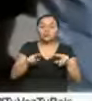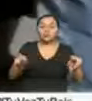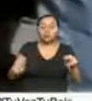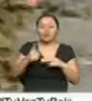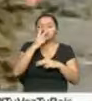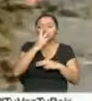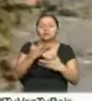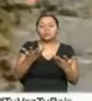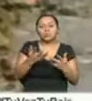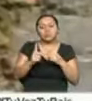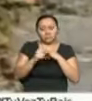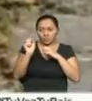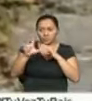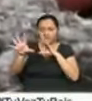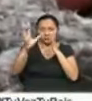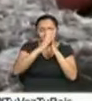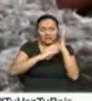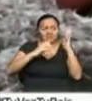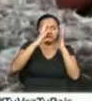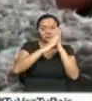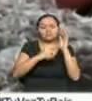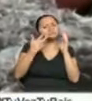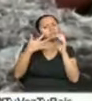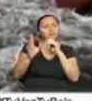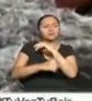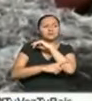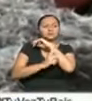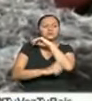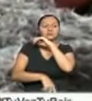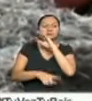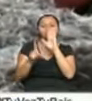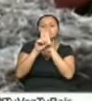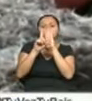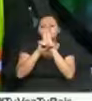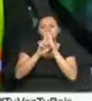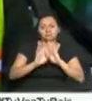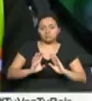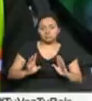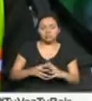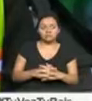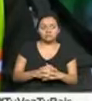consigo sanciones, de acuerdo a lo establecido en el Código Integral Penal.